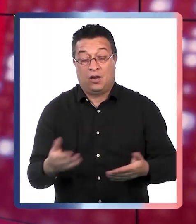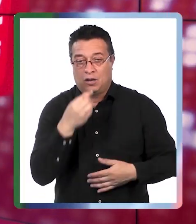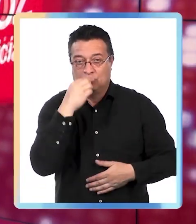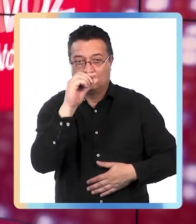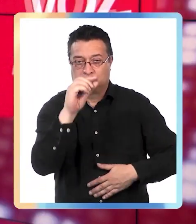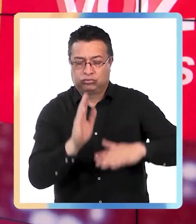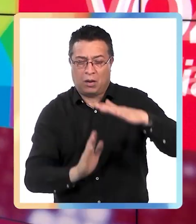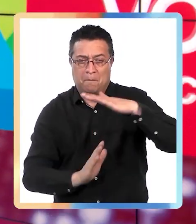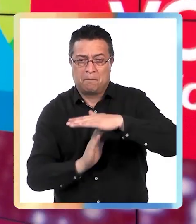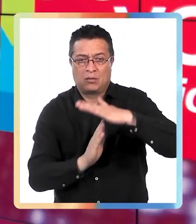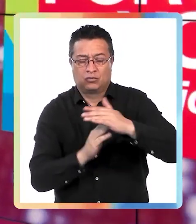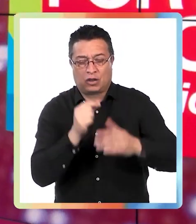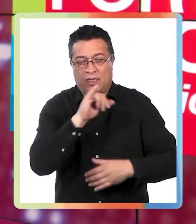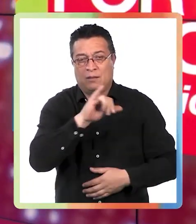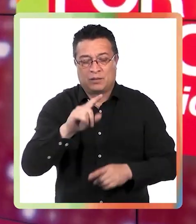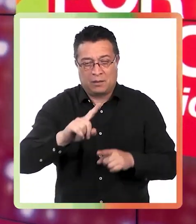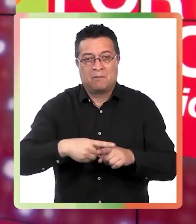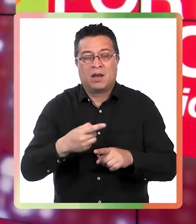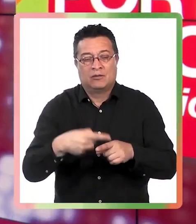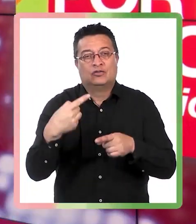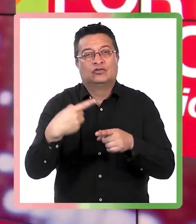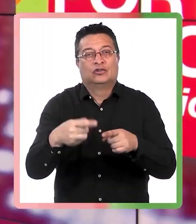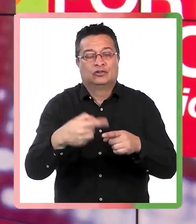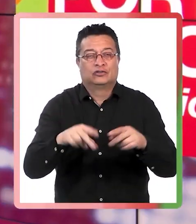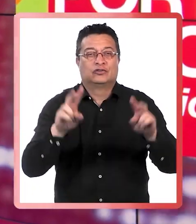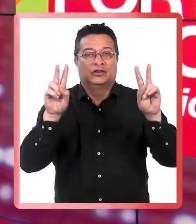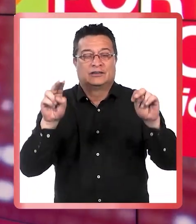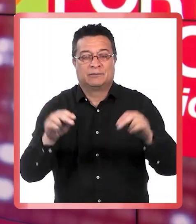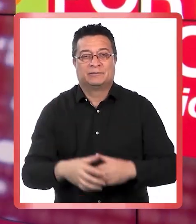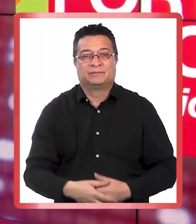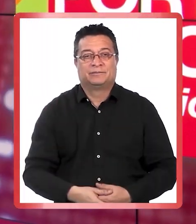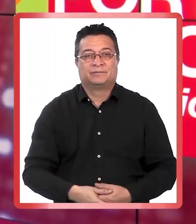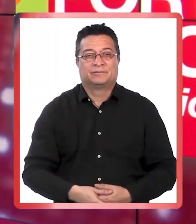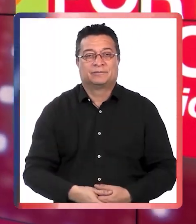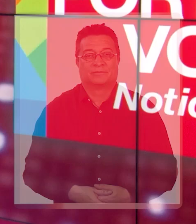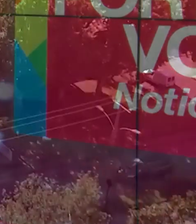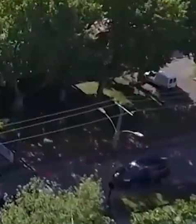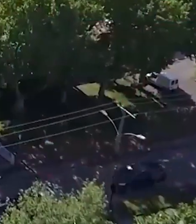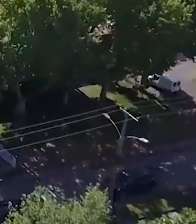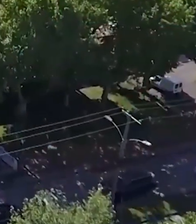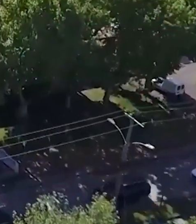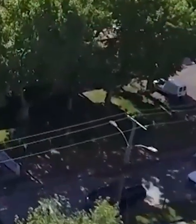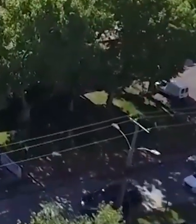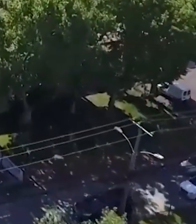con una pequeña pausa en las noticias y ya seguimos con el bloque de ciencia y tecnología.